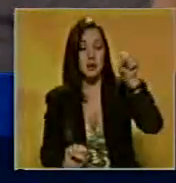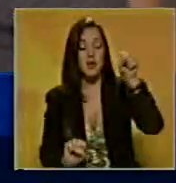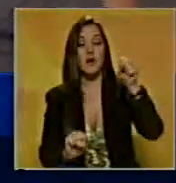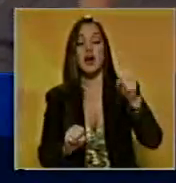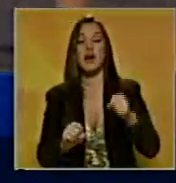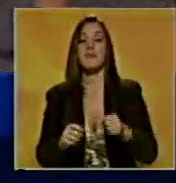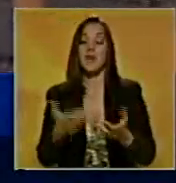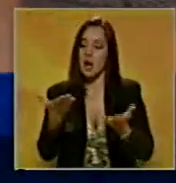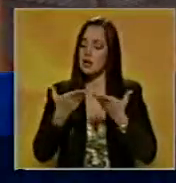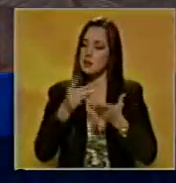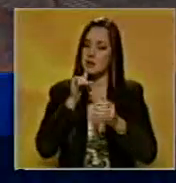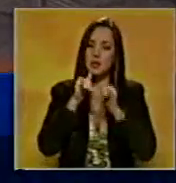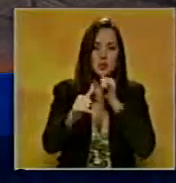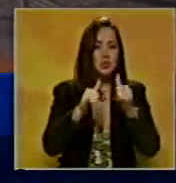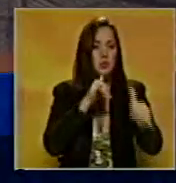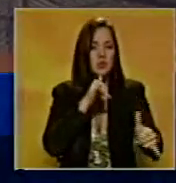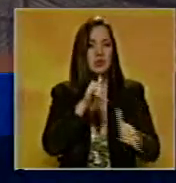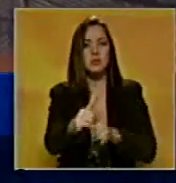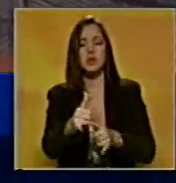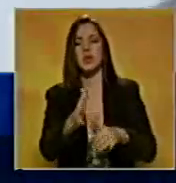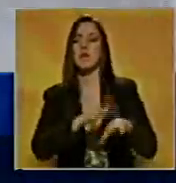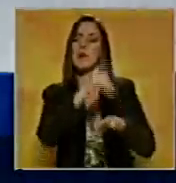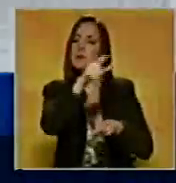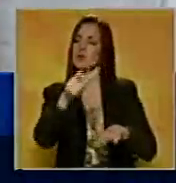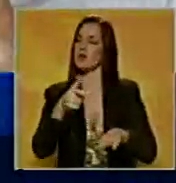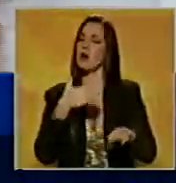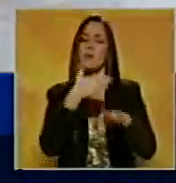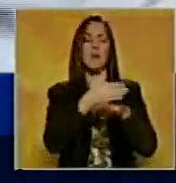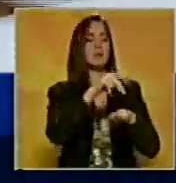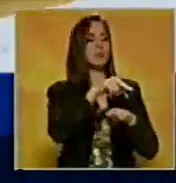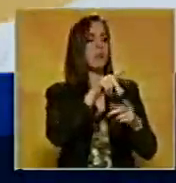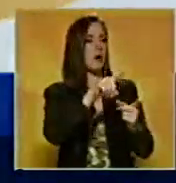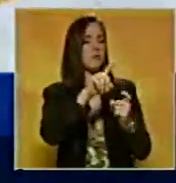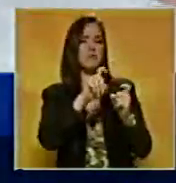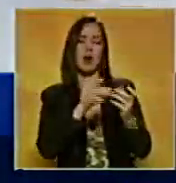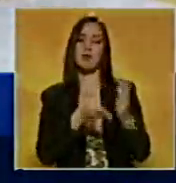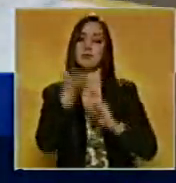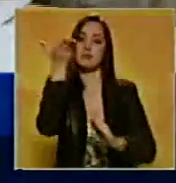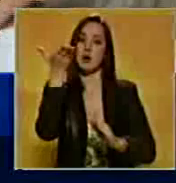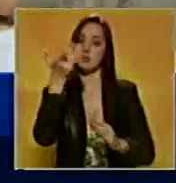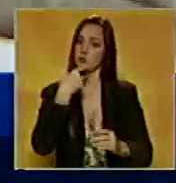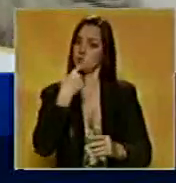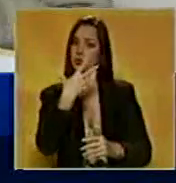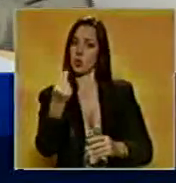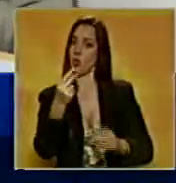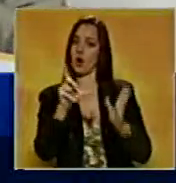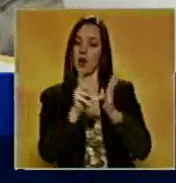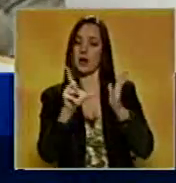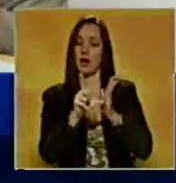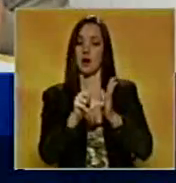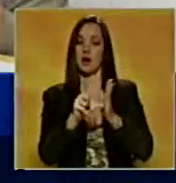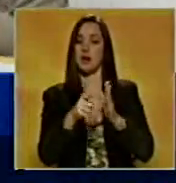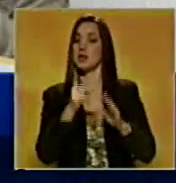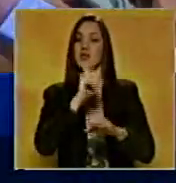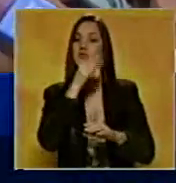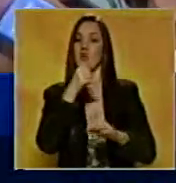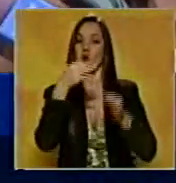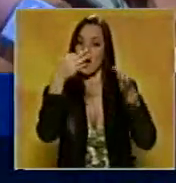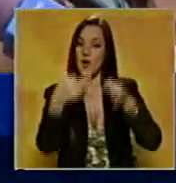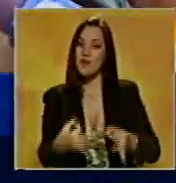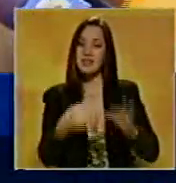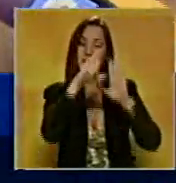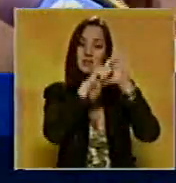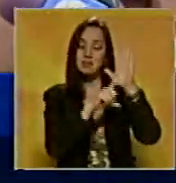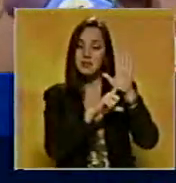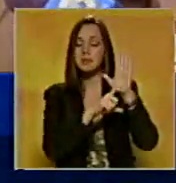100 denuncias de usuarios por cobro de pasaje con aumento decisión tomada por transportistas sin previa publicación en gaceta empezamos